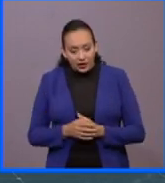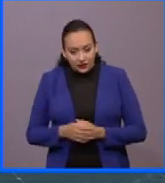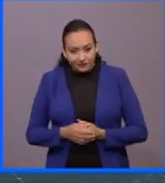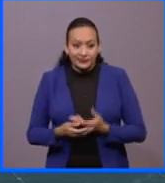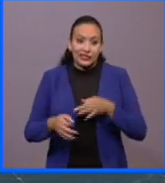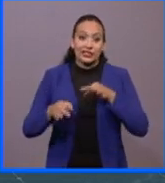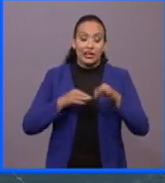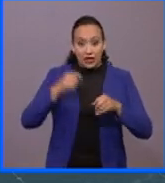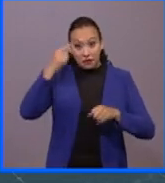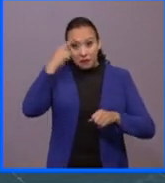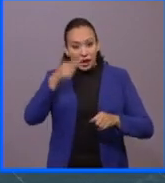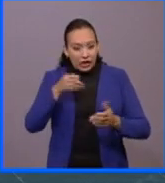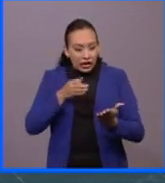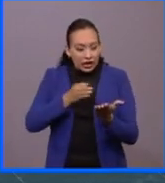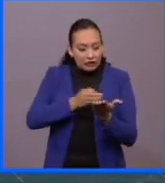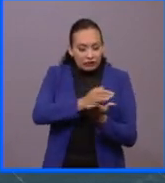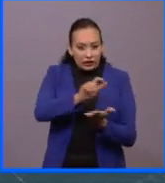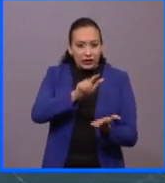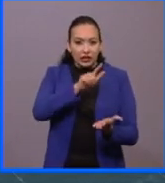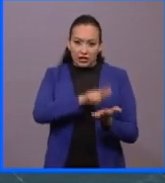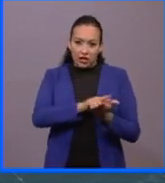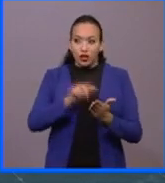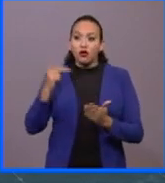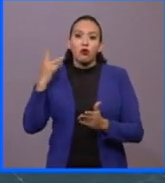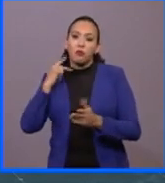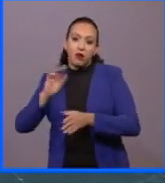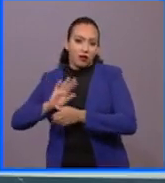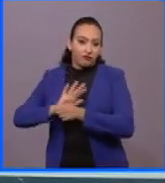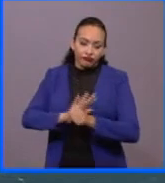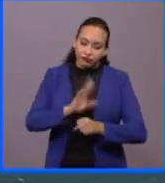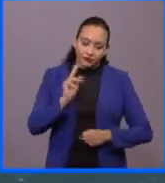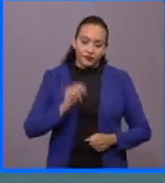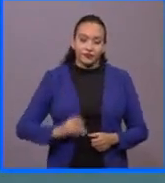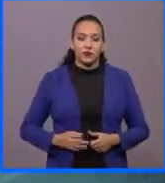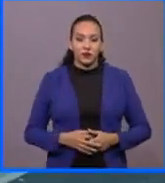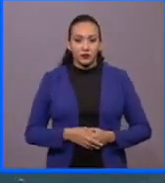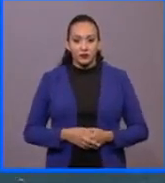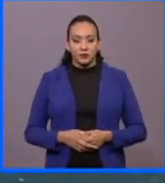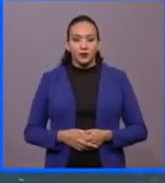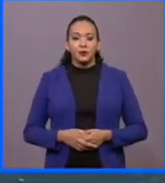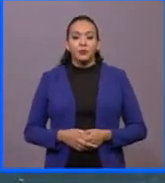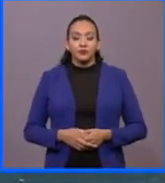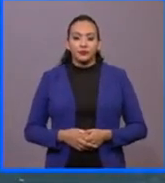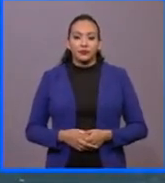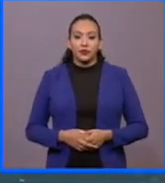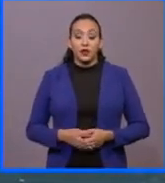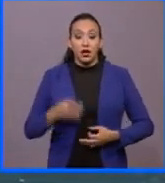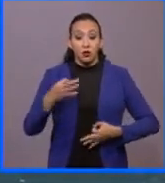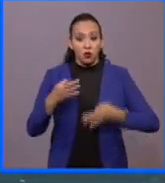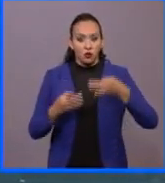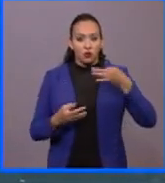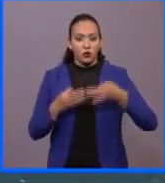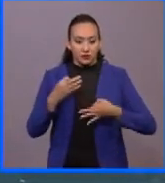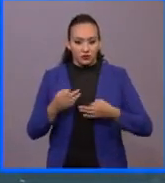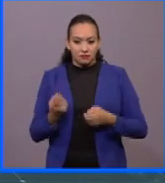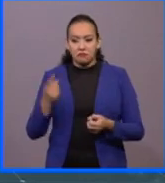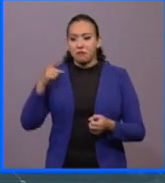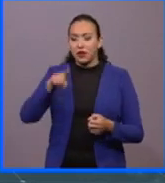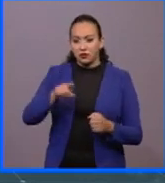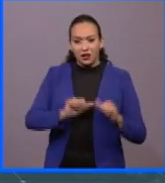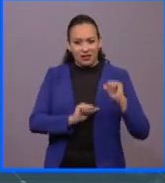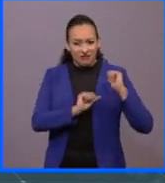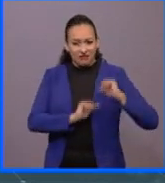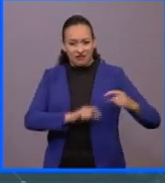de preferencias personales o de presiones políticas. Un tribunal colegiado ordenó a